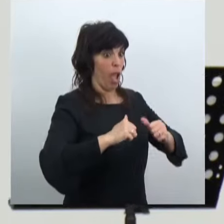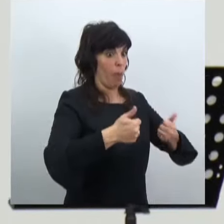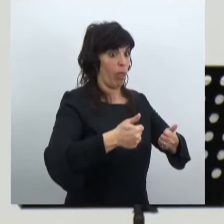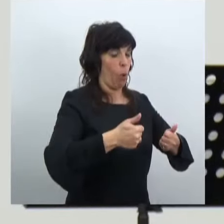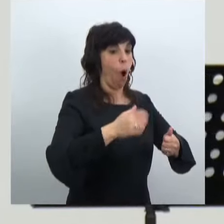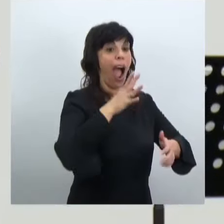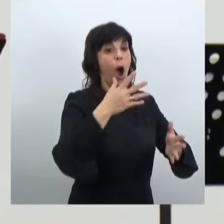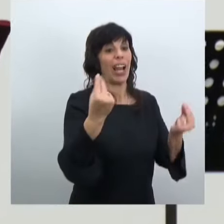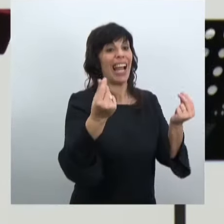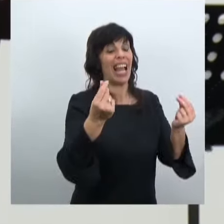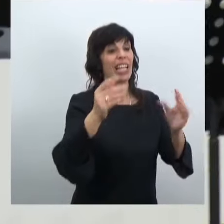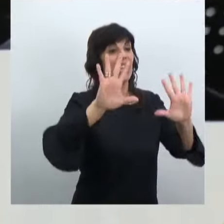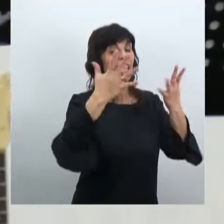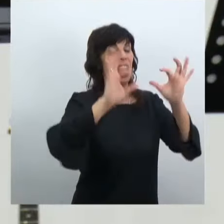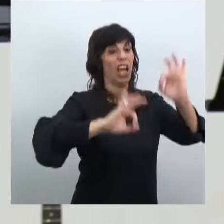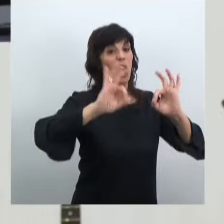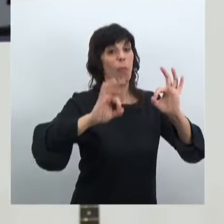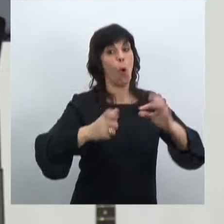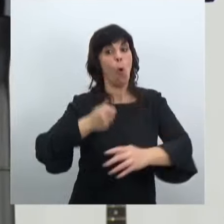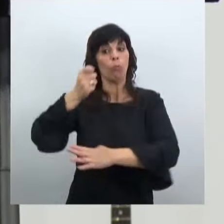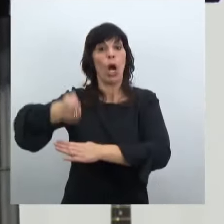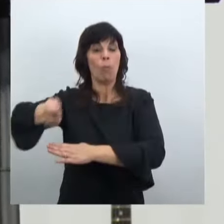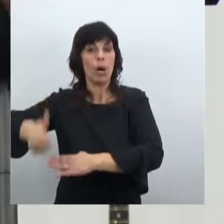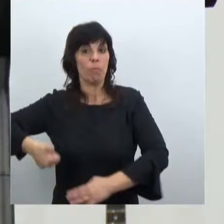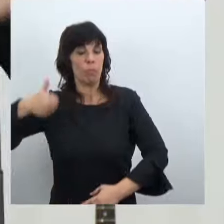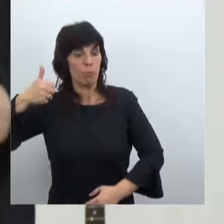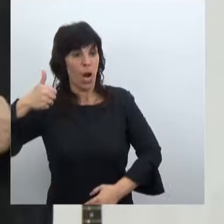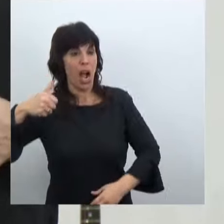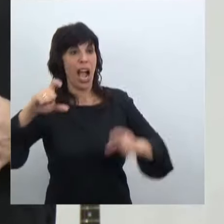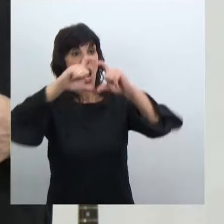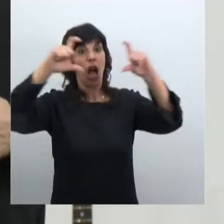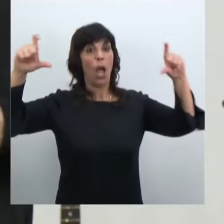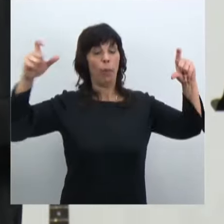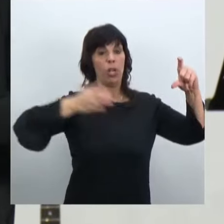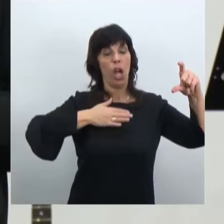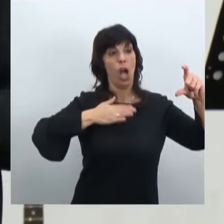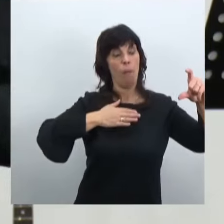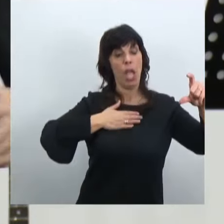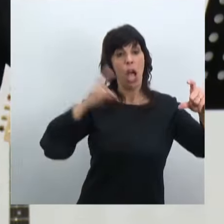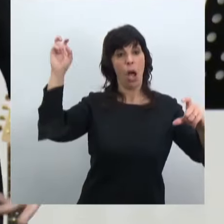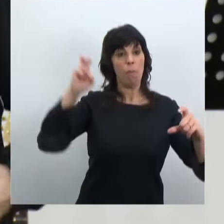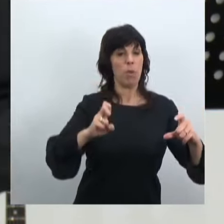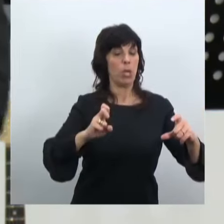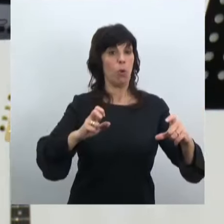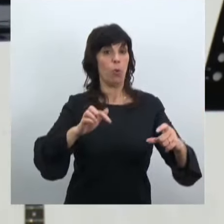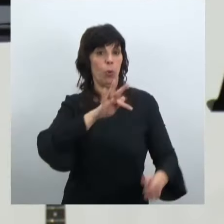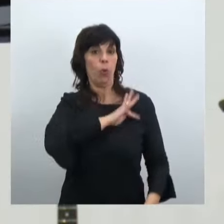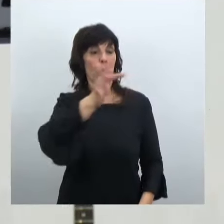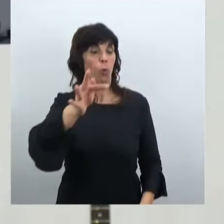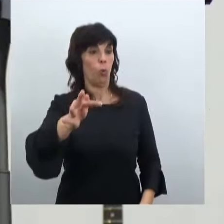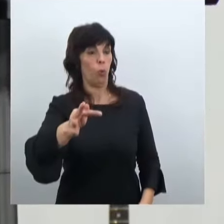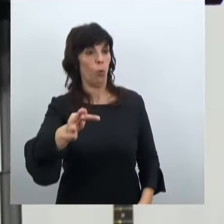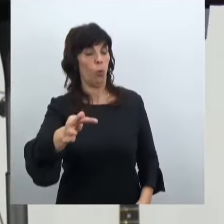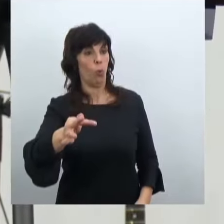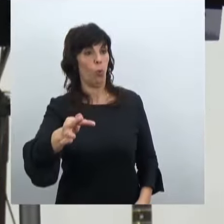semana mi empresa me vino y me ha premiado para